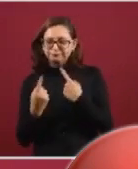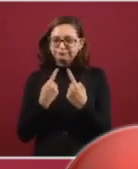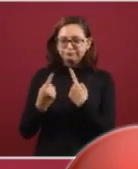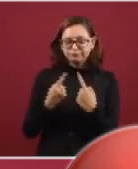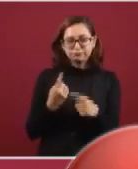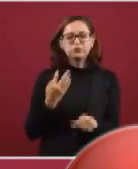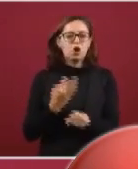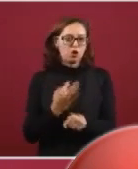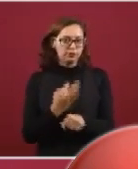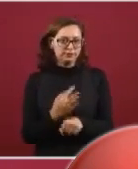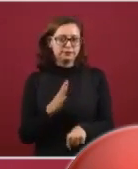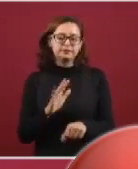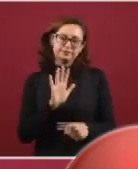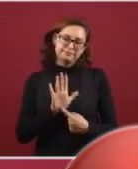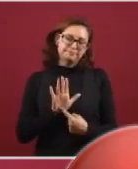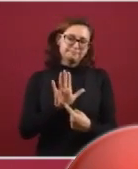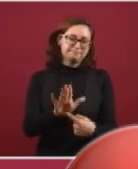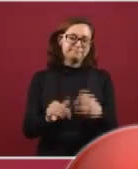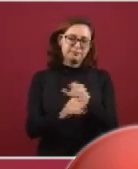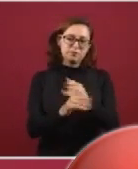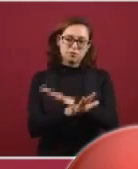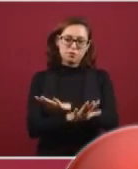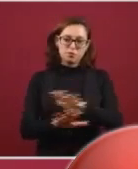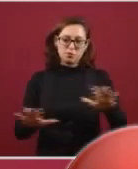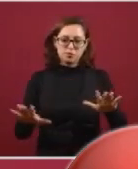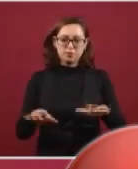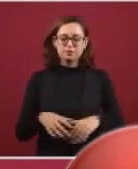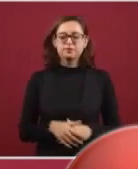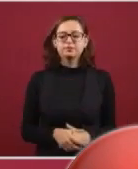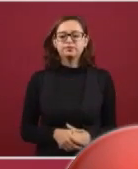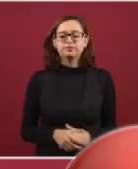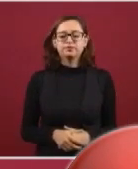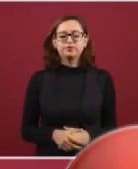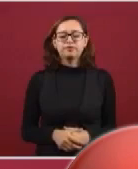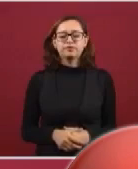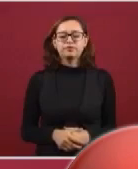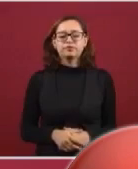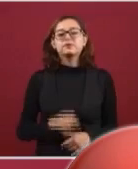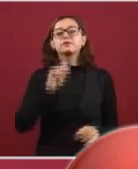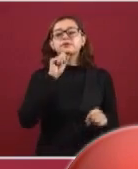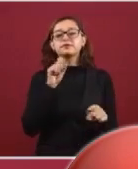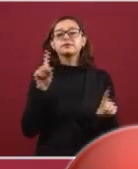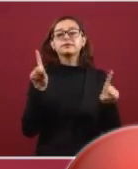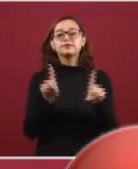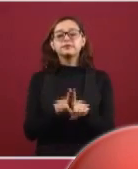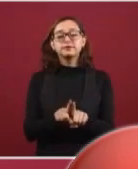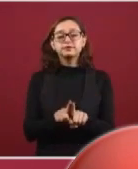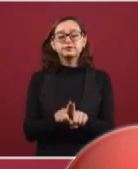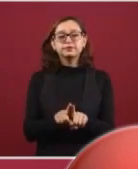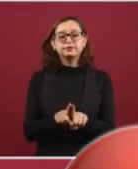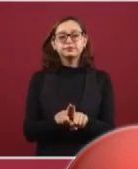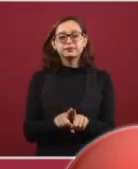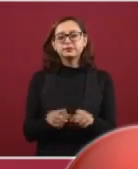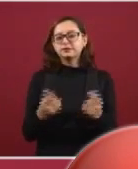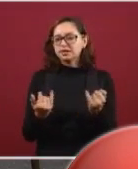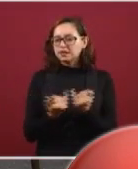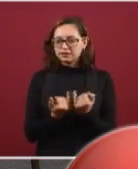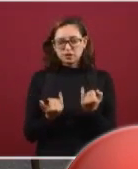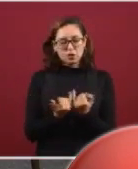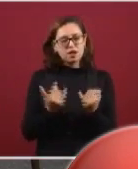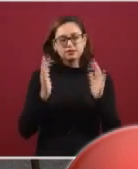informarles sobre este encuentro y también, como todos los